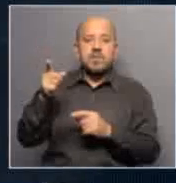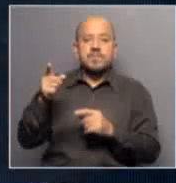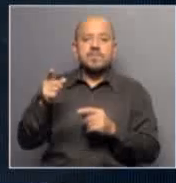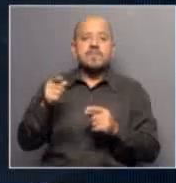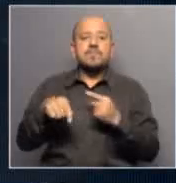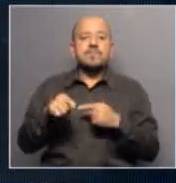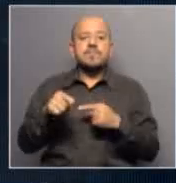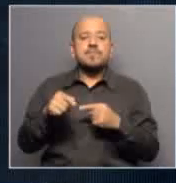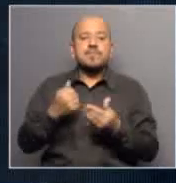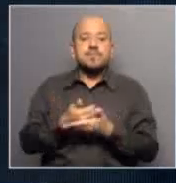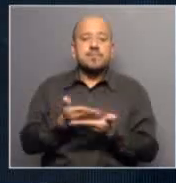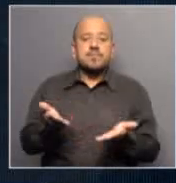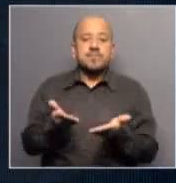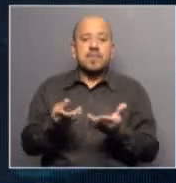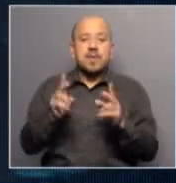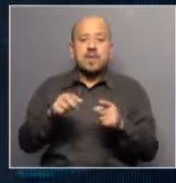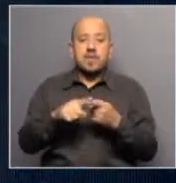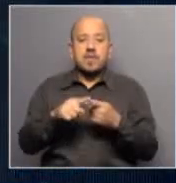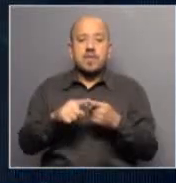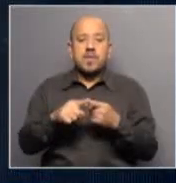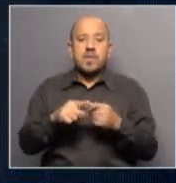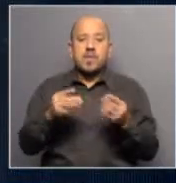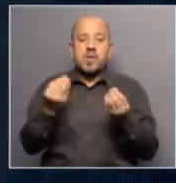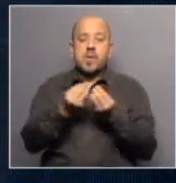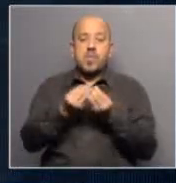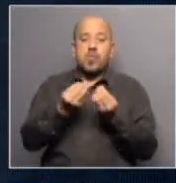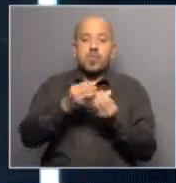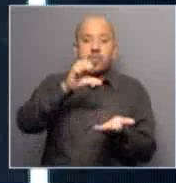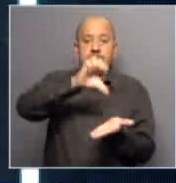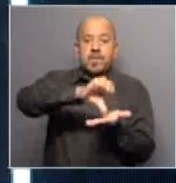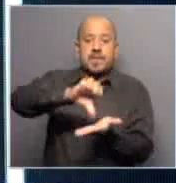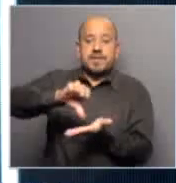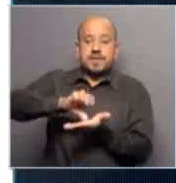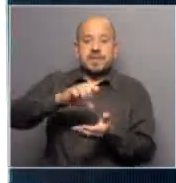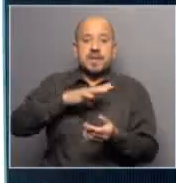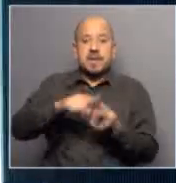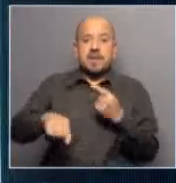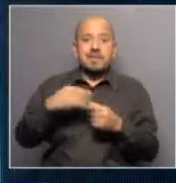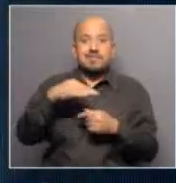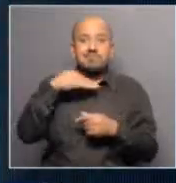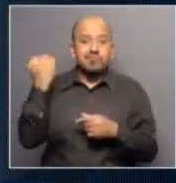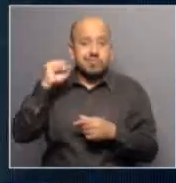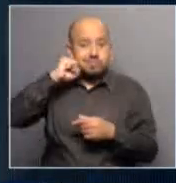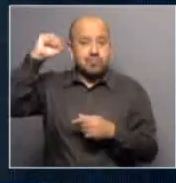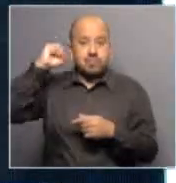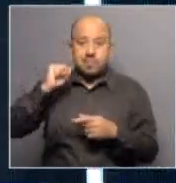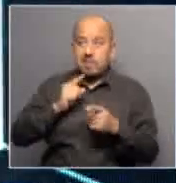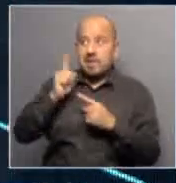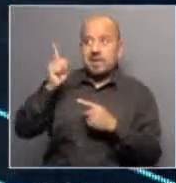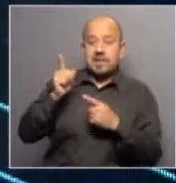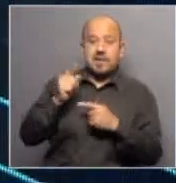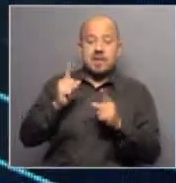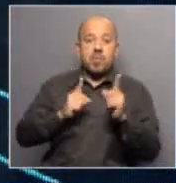desandar y desmontar la pena de muerte que existe en muchos países para consumo de drogas, en desmontar esta